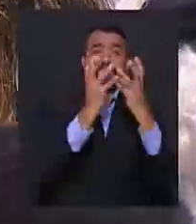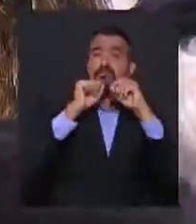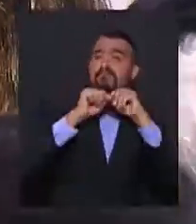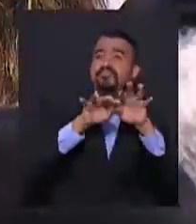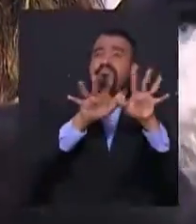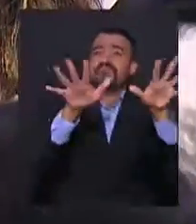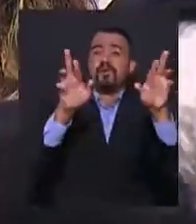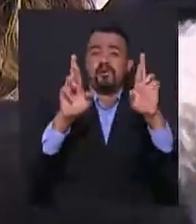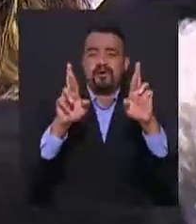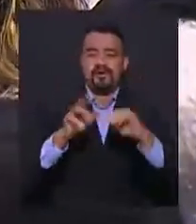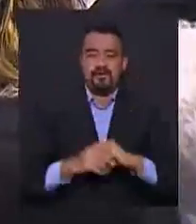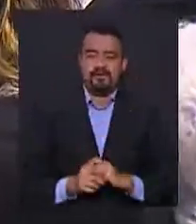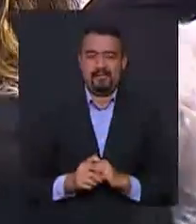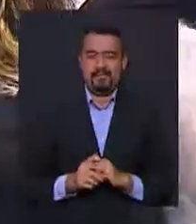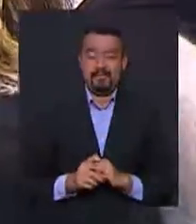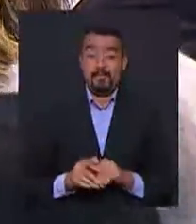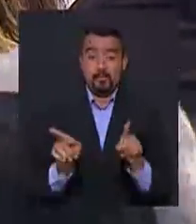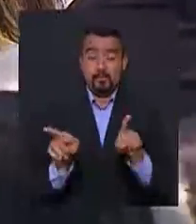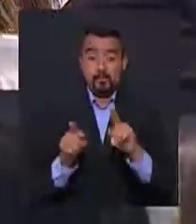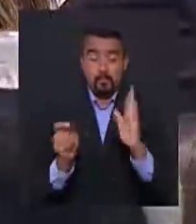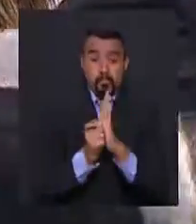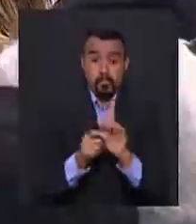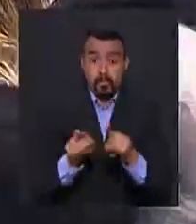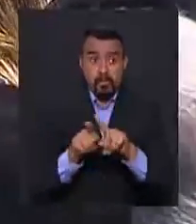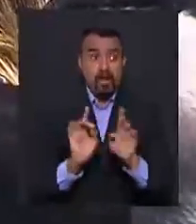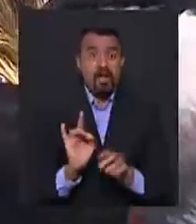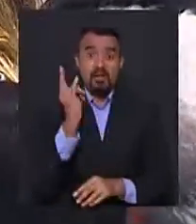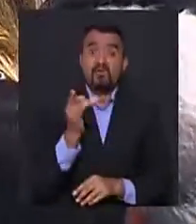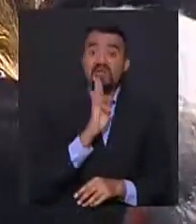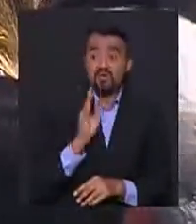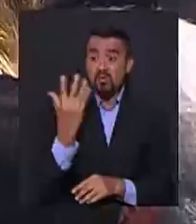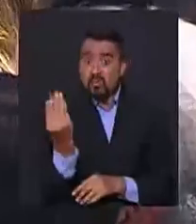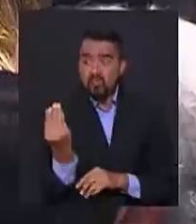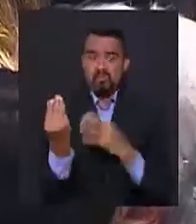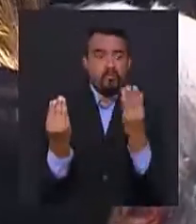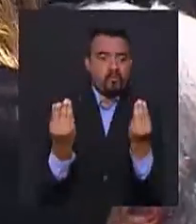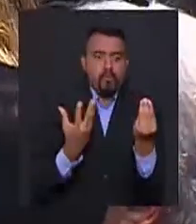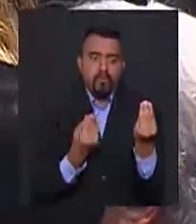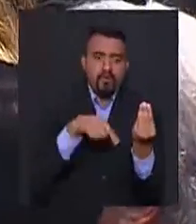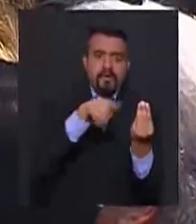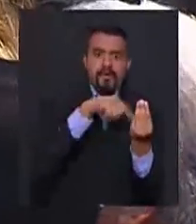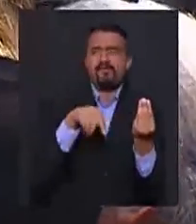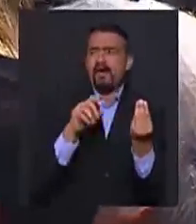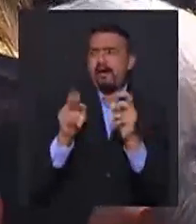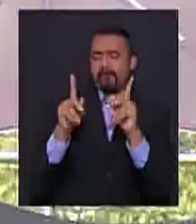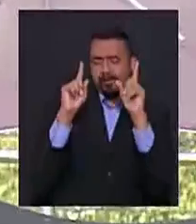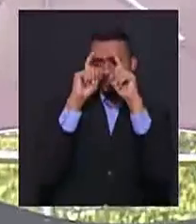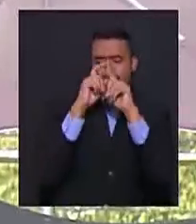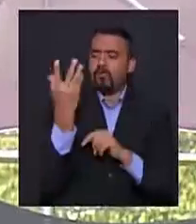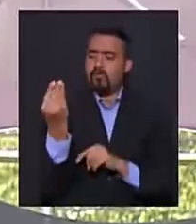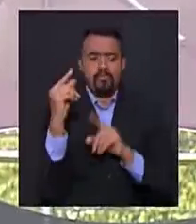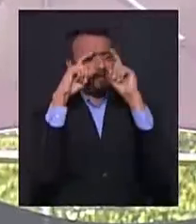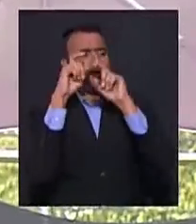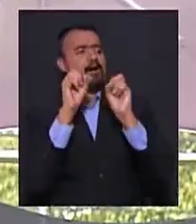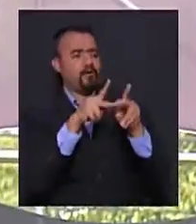no debe ser una reflexión de una ni de algunas éticas, ni de algunas élites. Es una reflexión